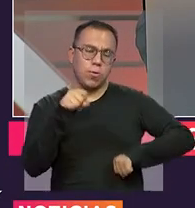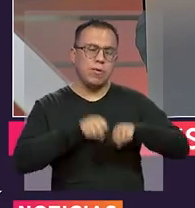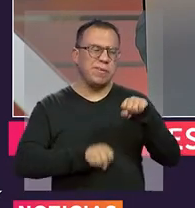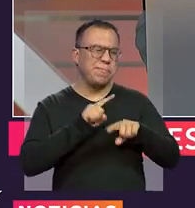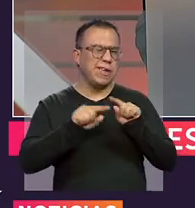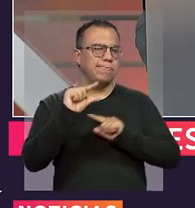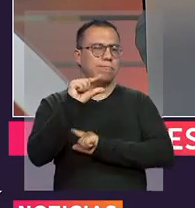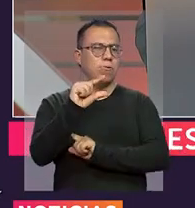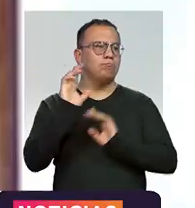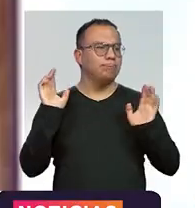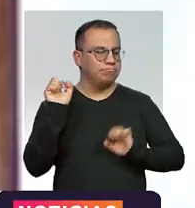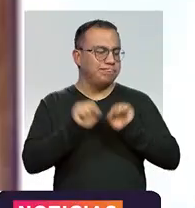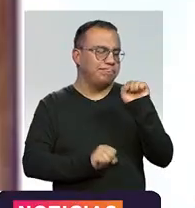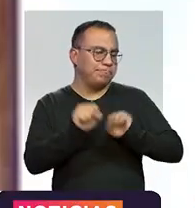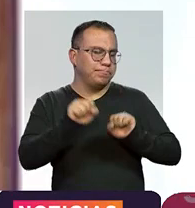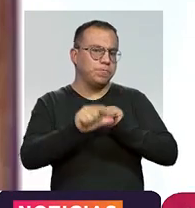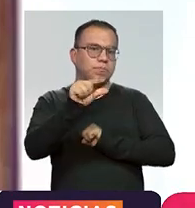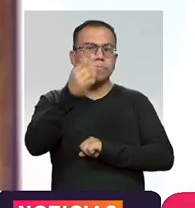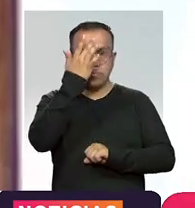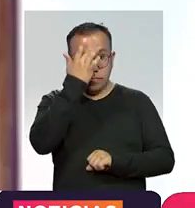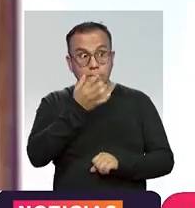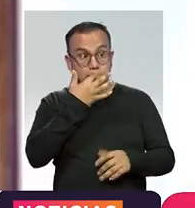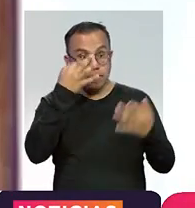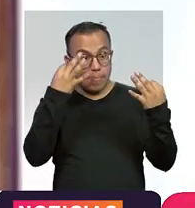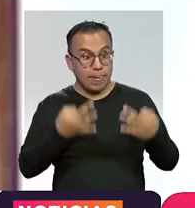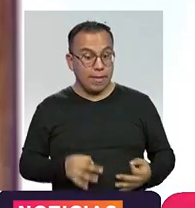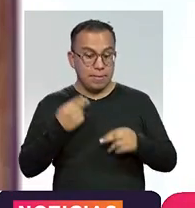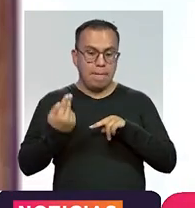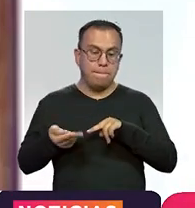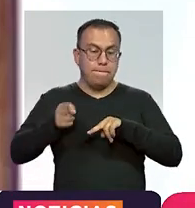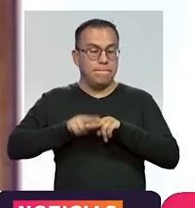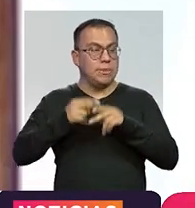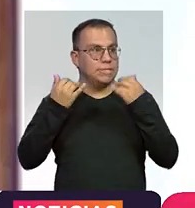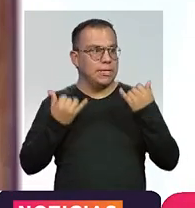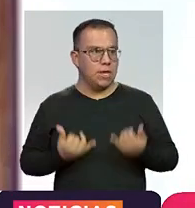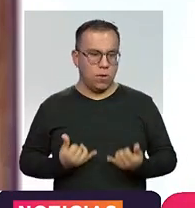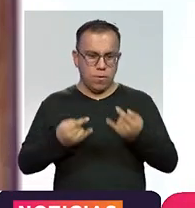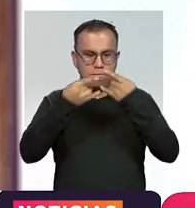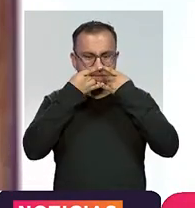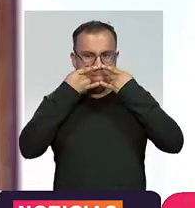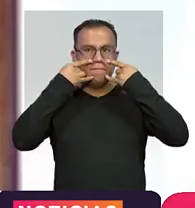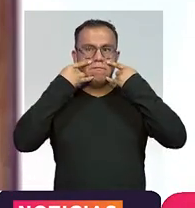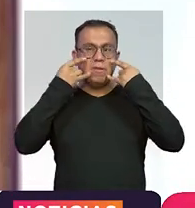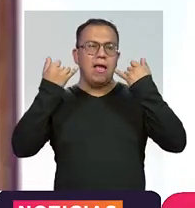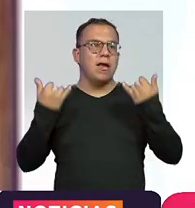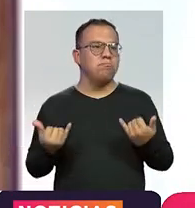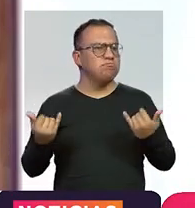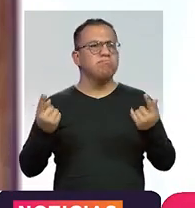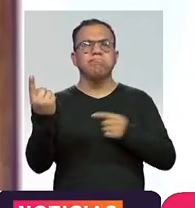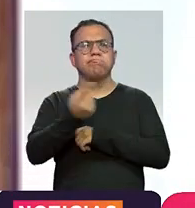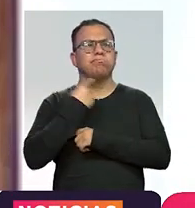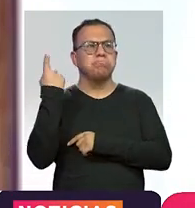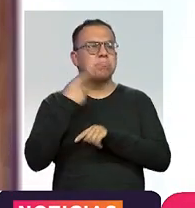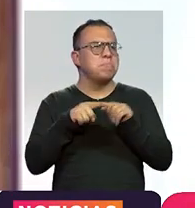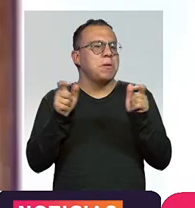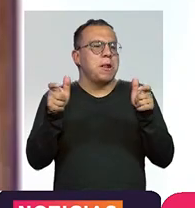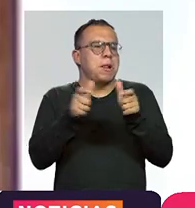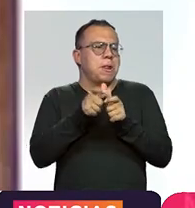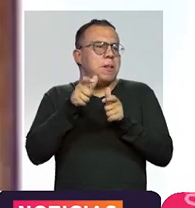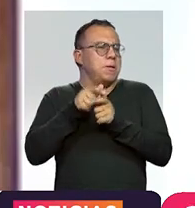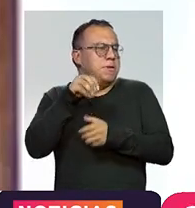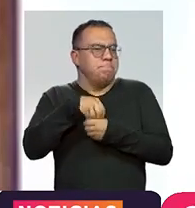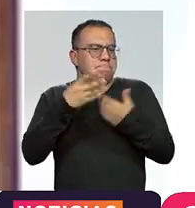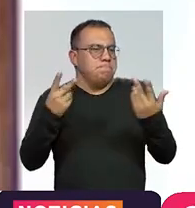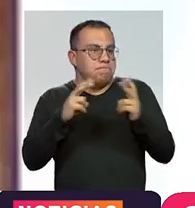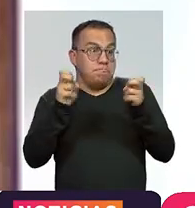poco. Porque en realidad el valor agregado que en este momento ofrece el tapabocas ya es muy pequeño con